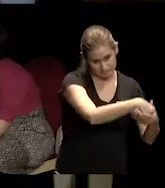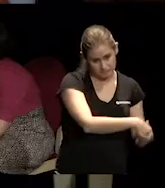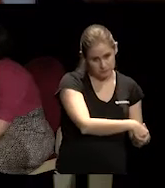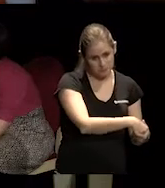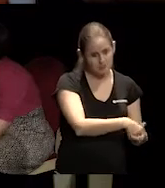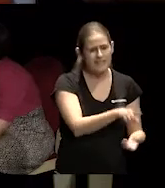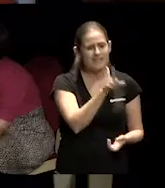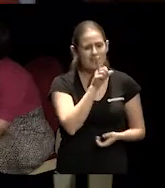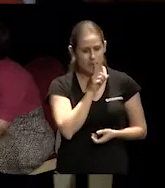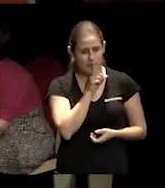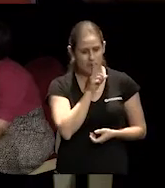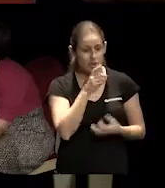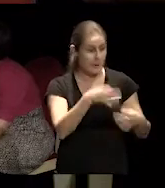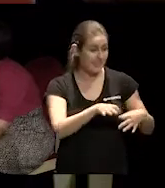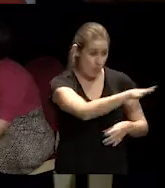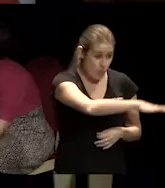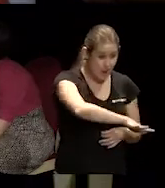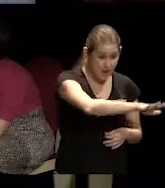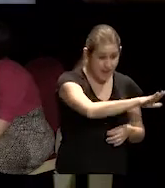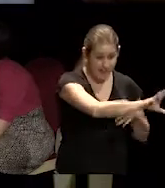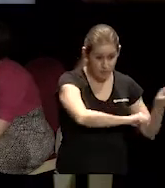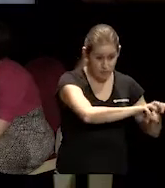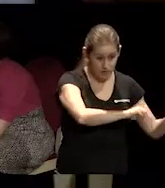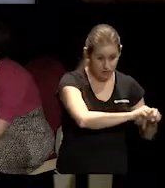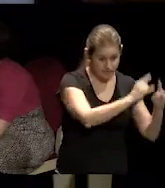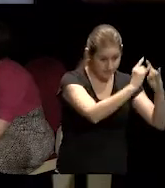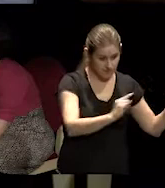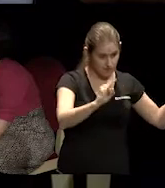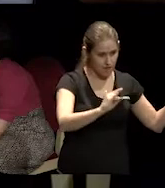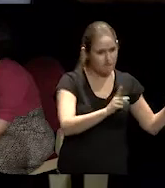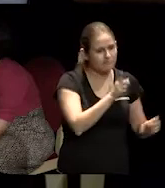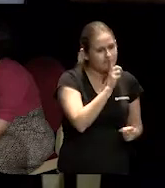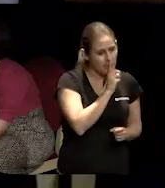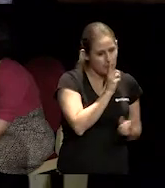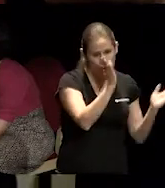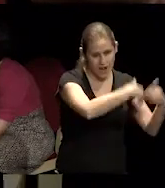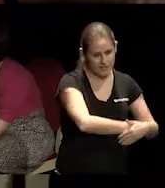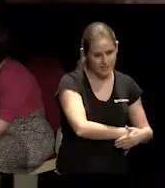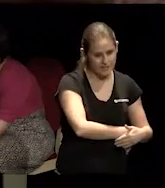silencio prácticamente no existe en esos lugares y la intimidad, por supuesto que no. Entonces,